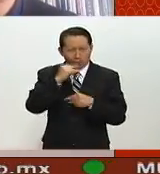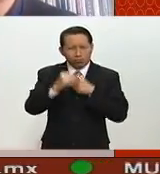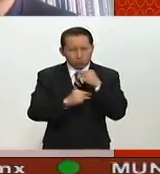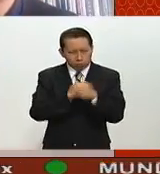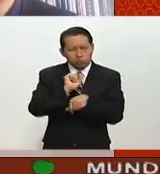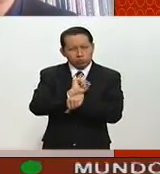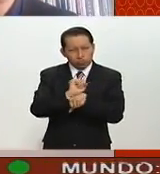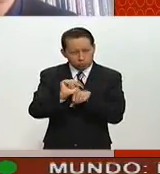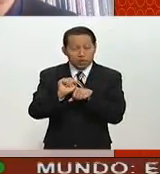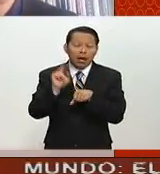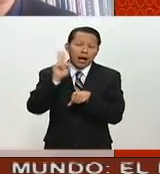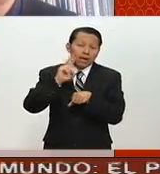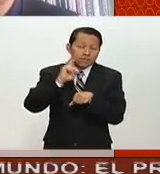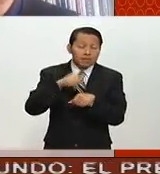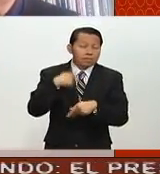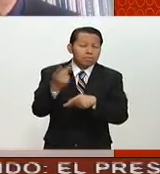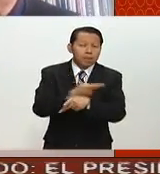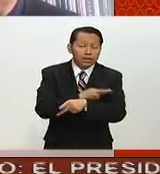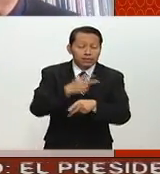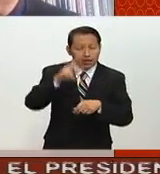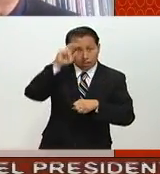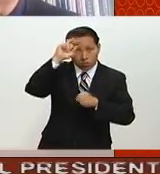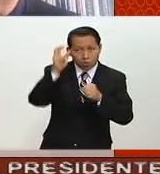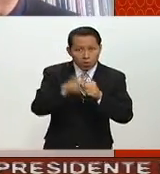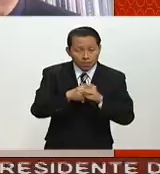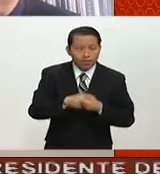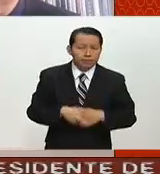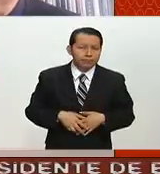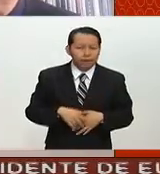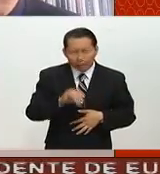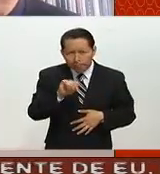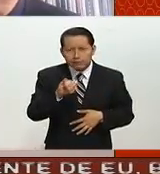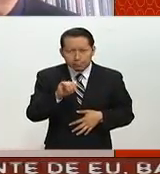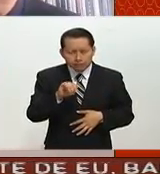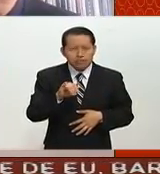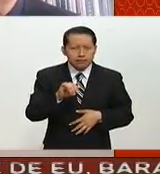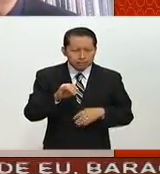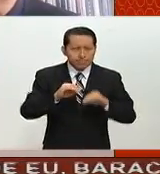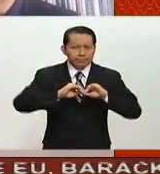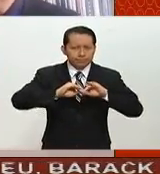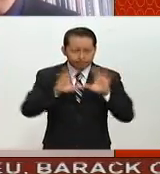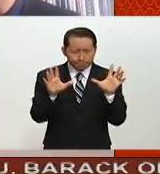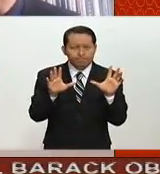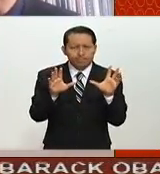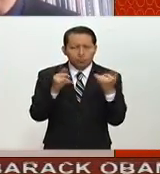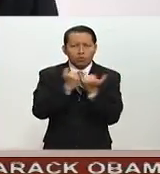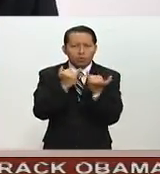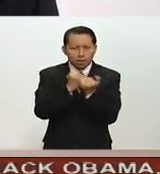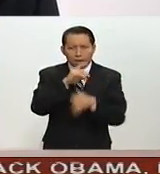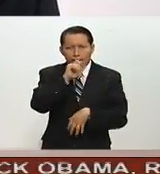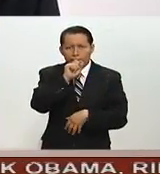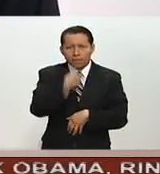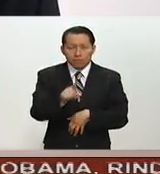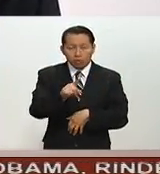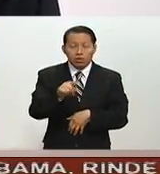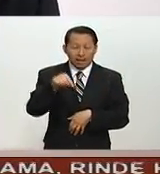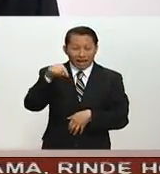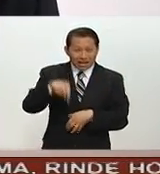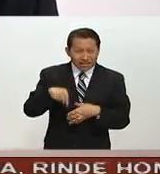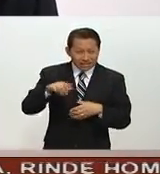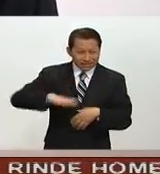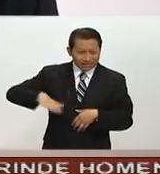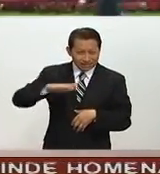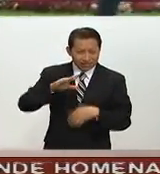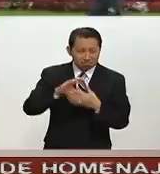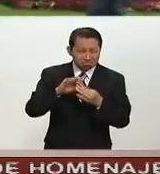ese fenómeno en toda Europa. Sí, sin duda alguna. También aquí se habla de que Theresa May